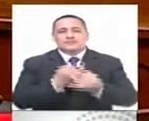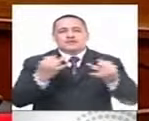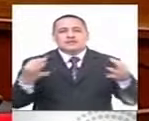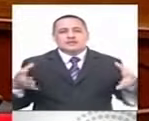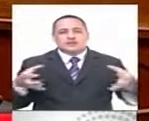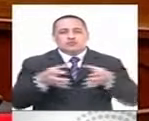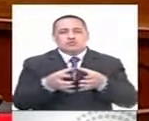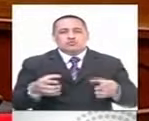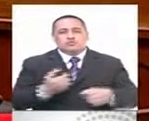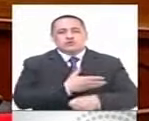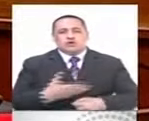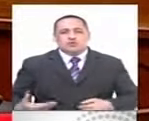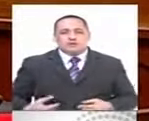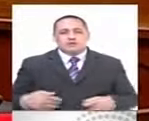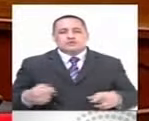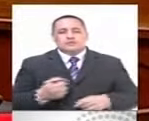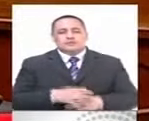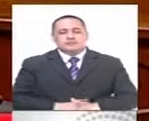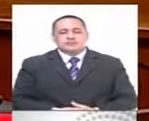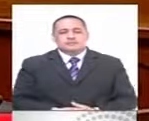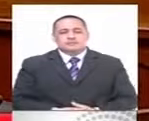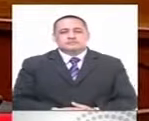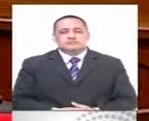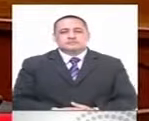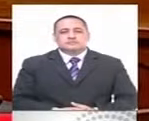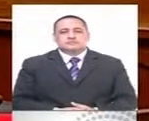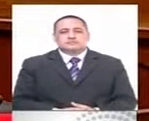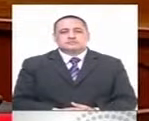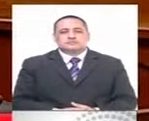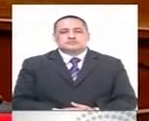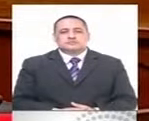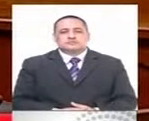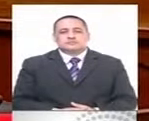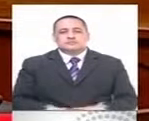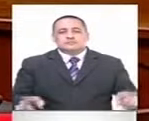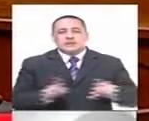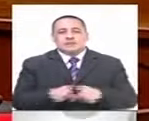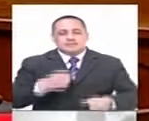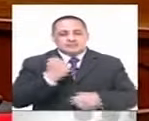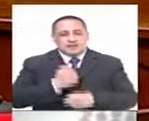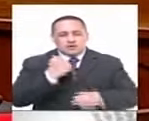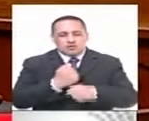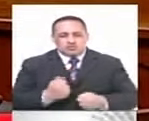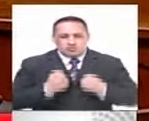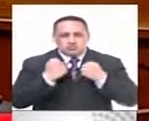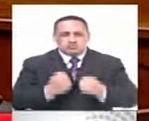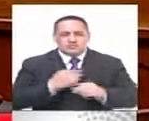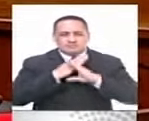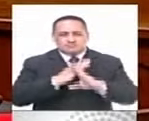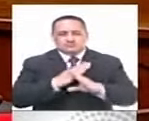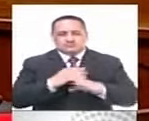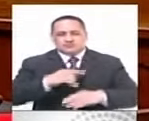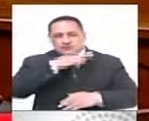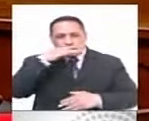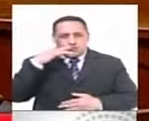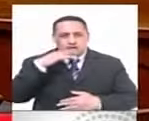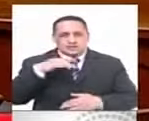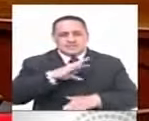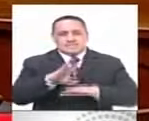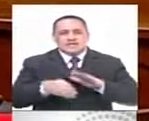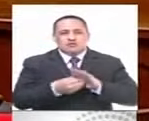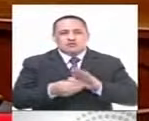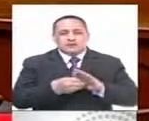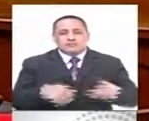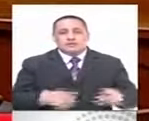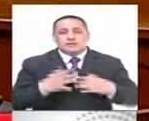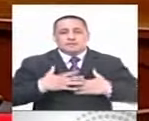de dependencias estatales posibles. Acciones de lucha contra las drogas y el narcotráfico. Durante